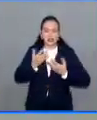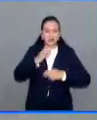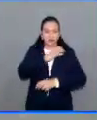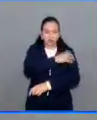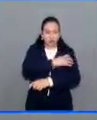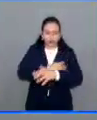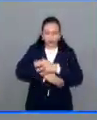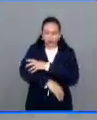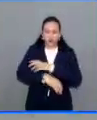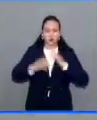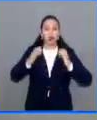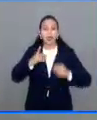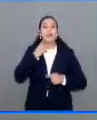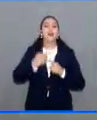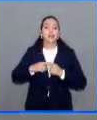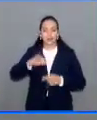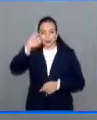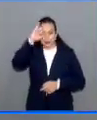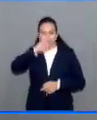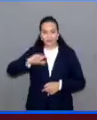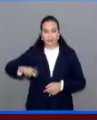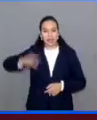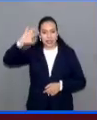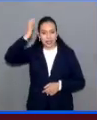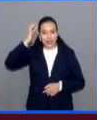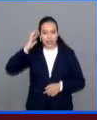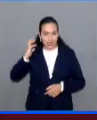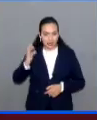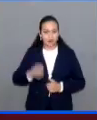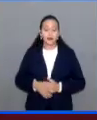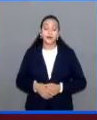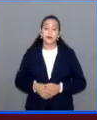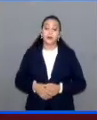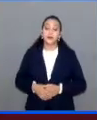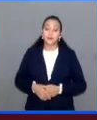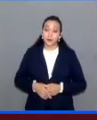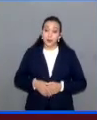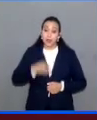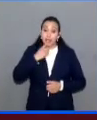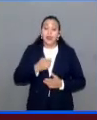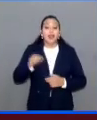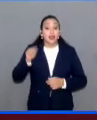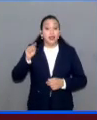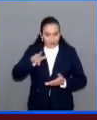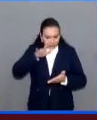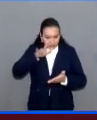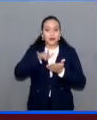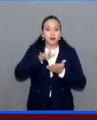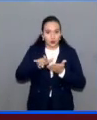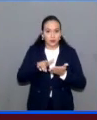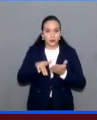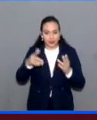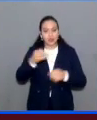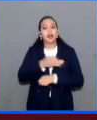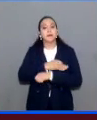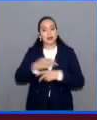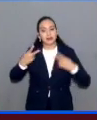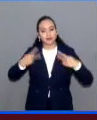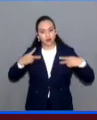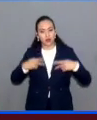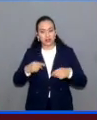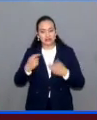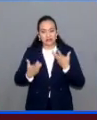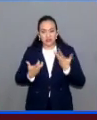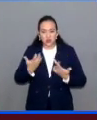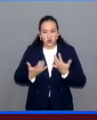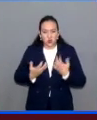gobierno capitalino, Clara Brugada. Anunció que se otorgará un apoyo de emergencia inicial a los afectados a partir de hoy